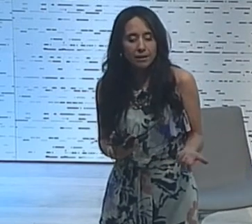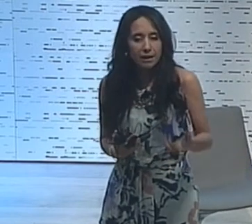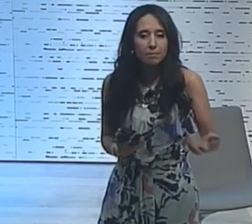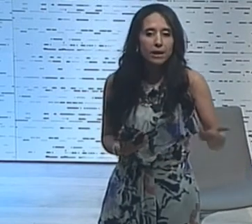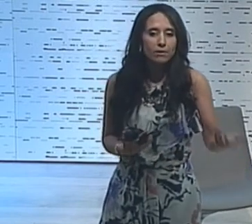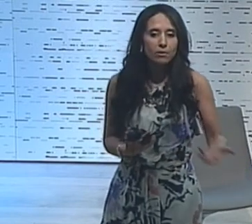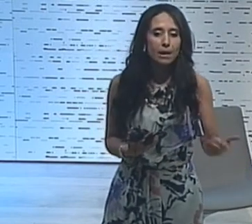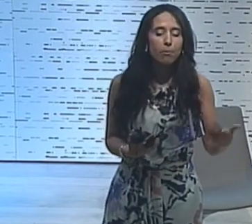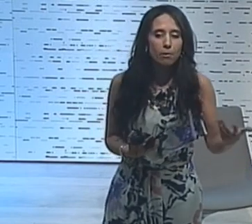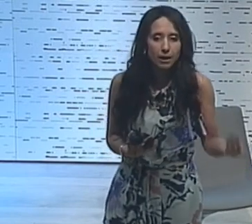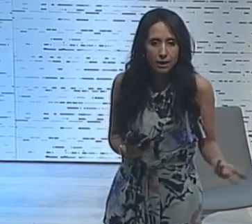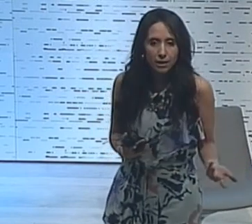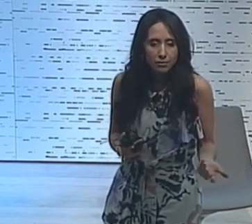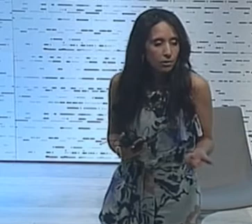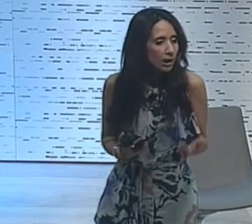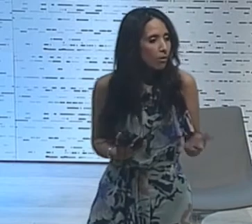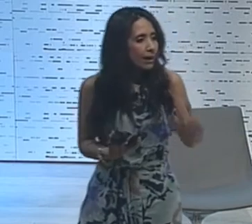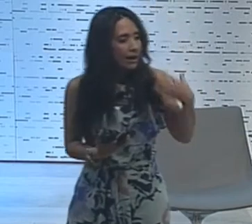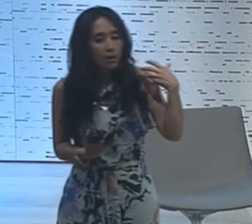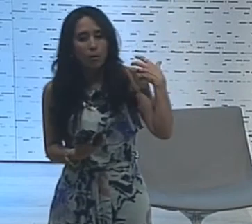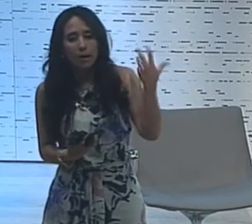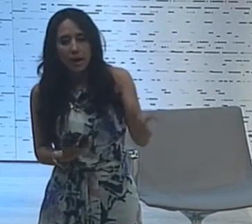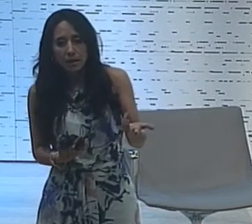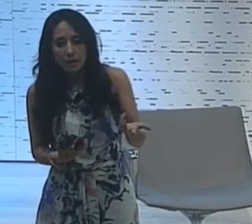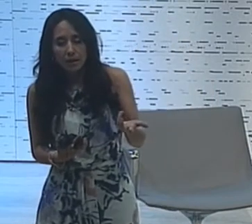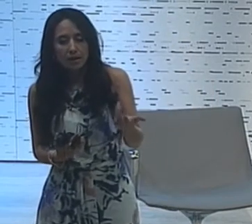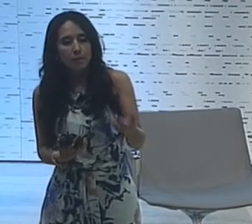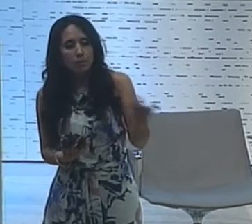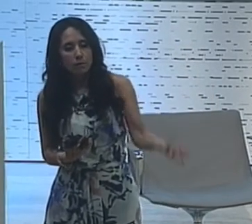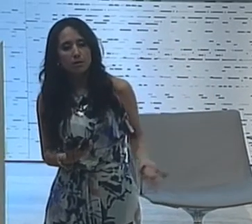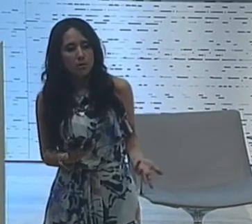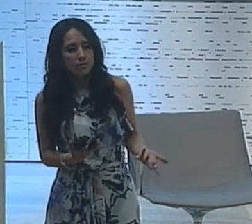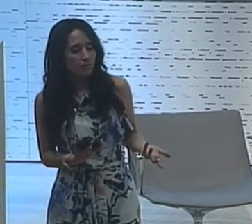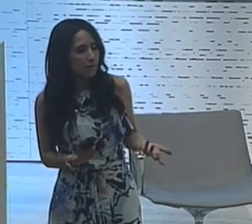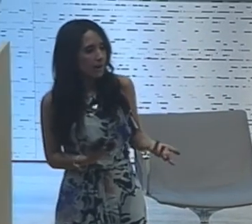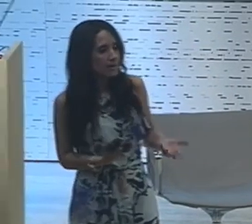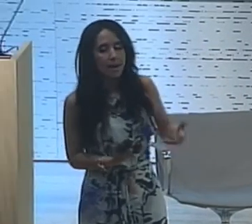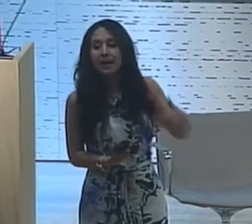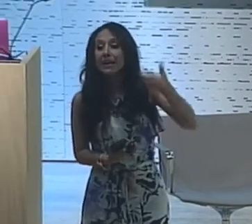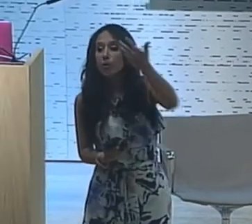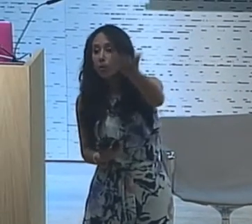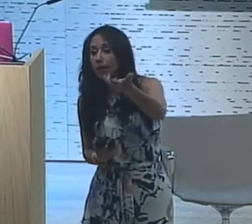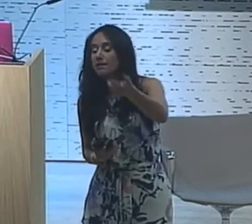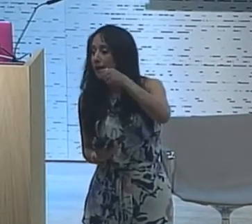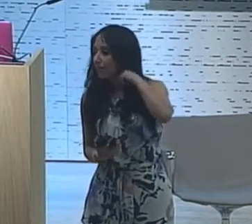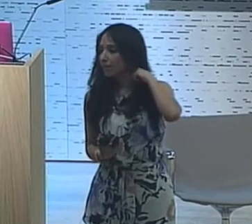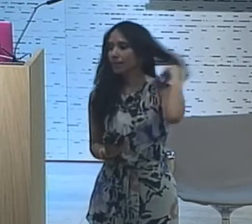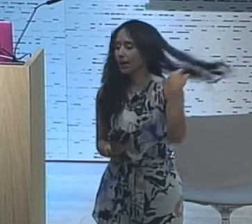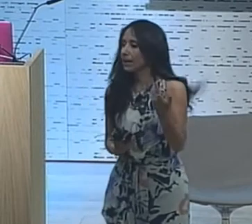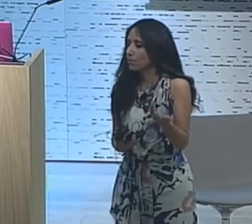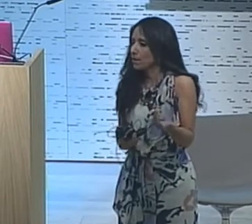es la parte y la explicación del por qué yo tengo que lograr esa motivación y esa